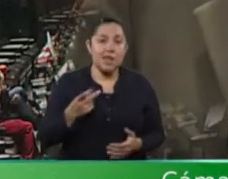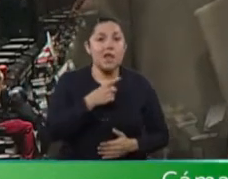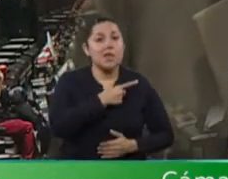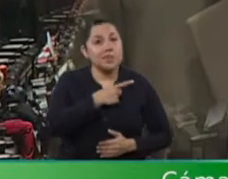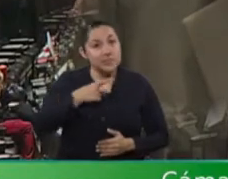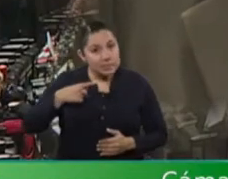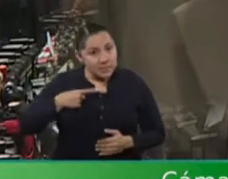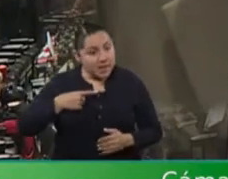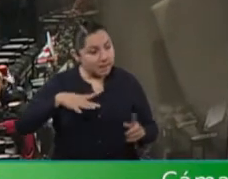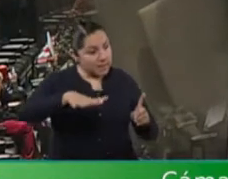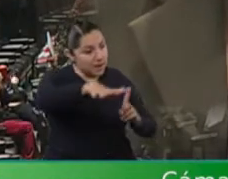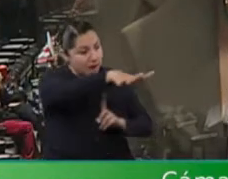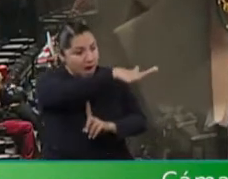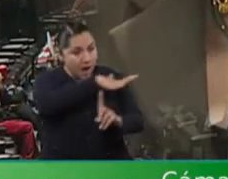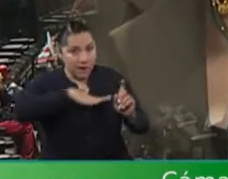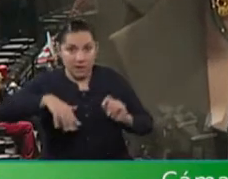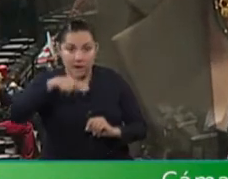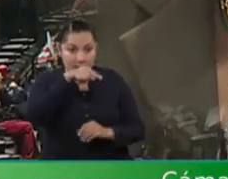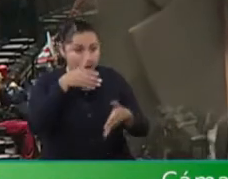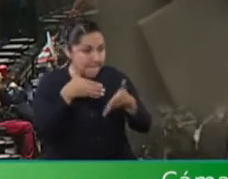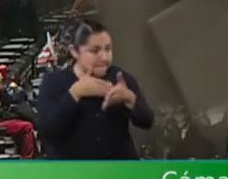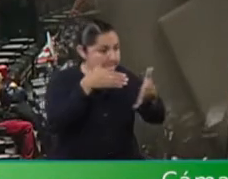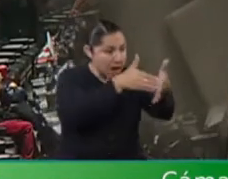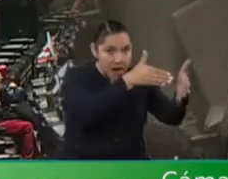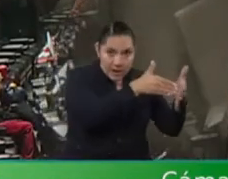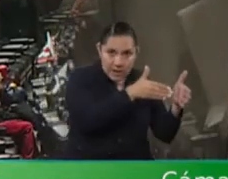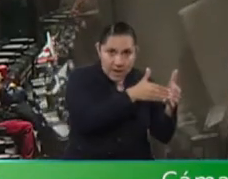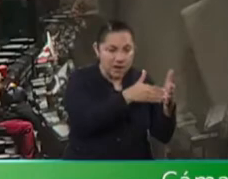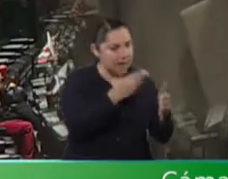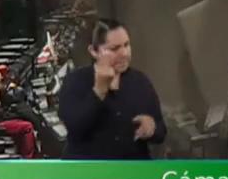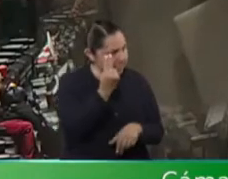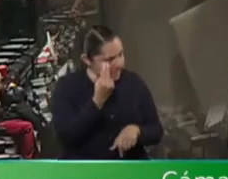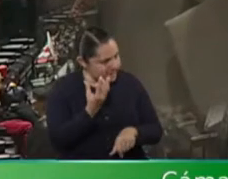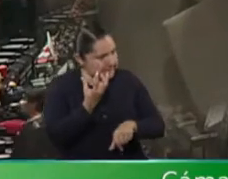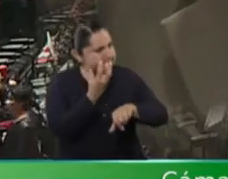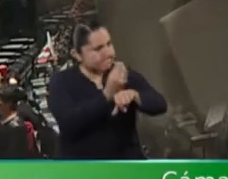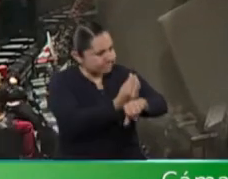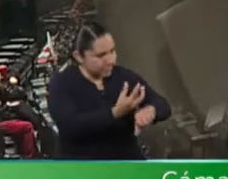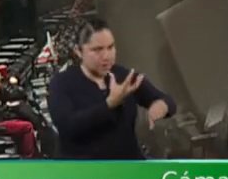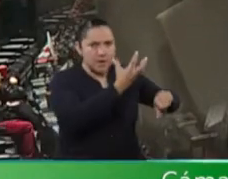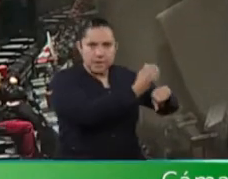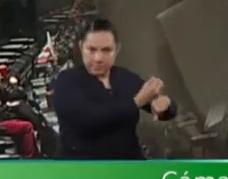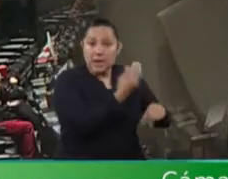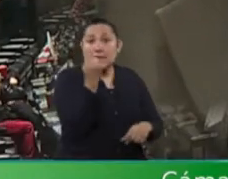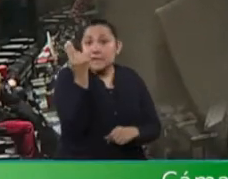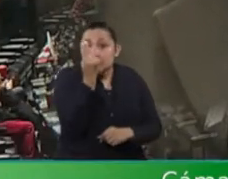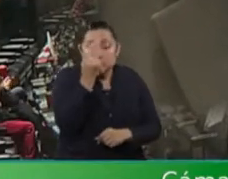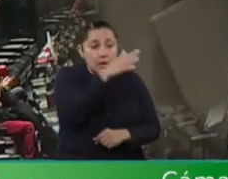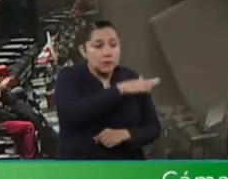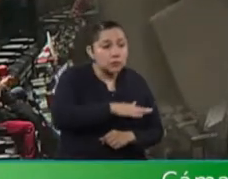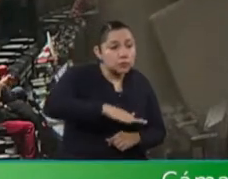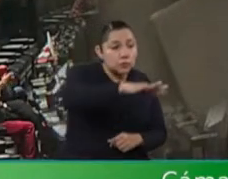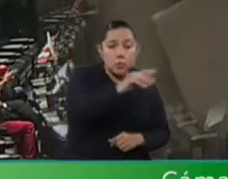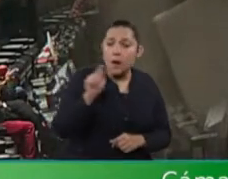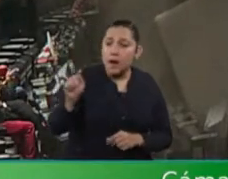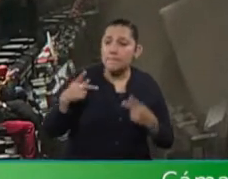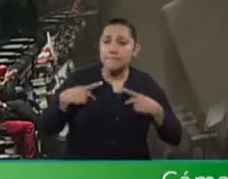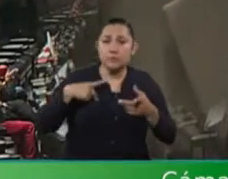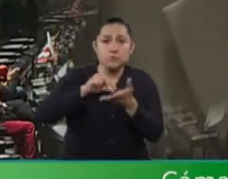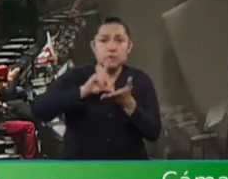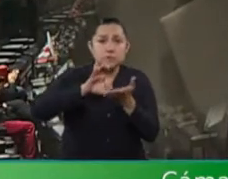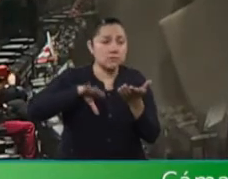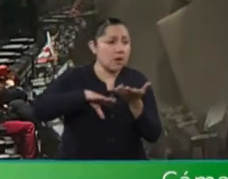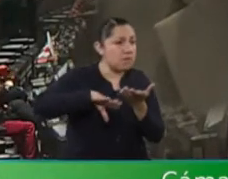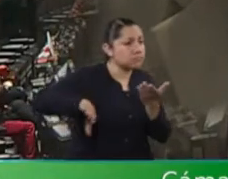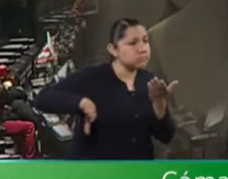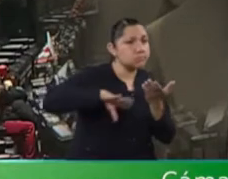y revertir la exclusión que la sociedad le ha puesto a las personas con discapacidad. Para esto necesitamos